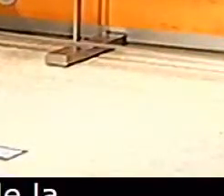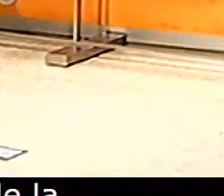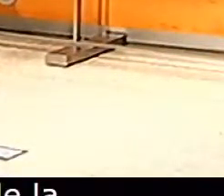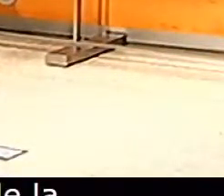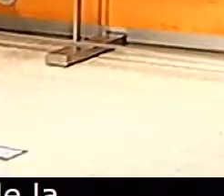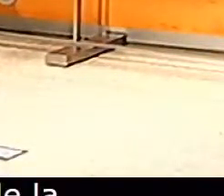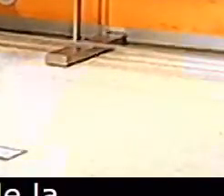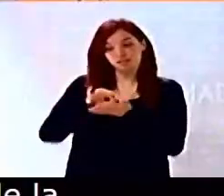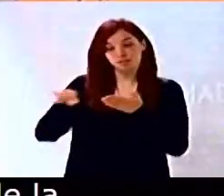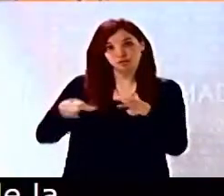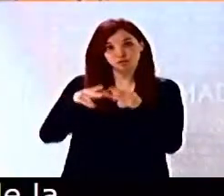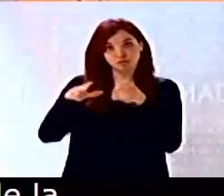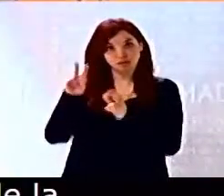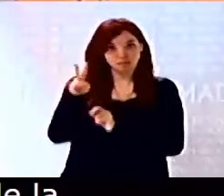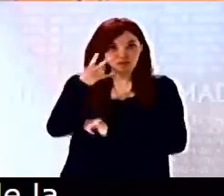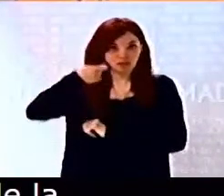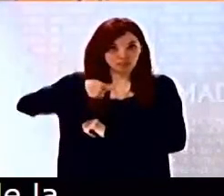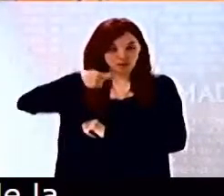Sanidad y Servicios